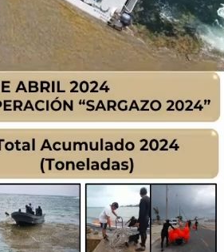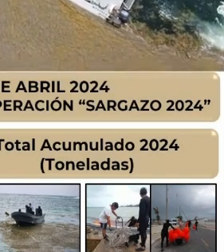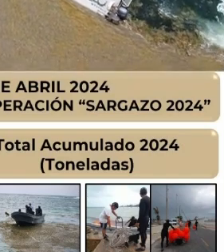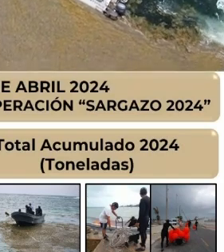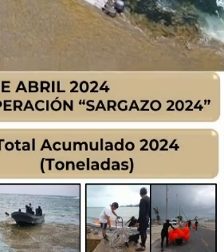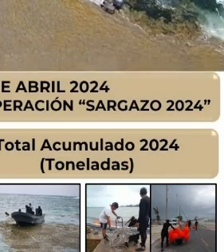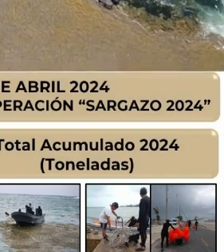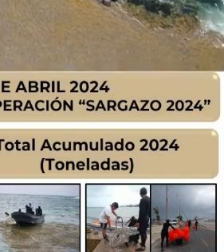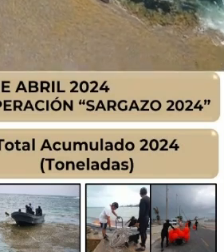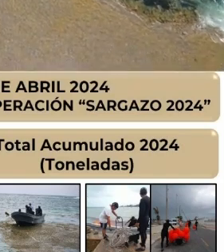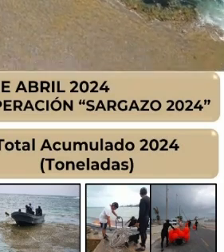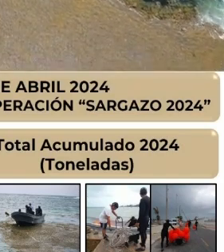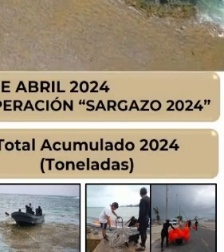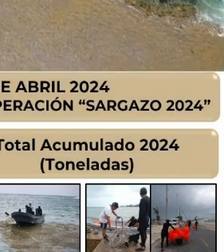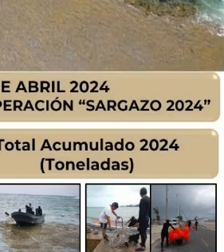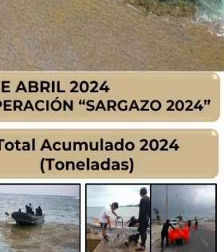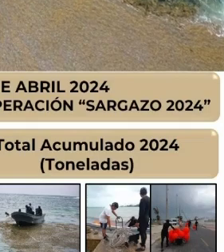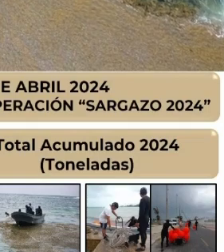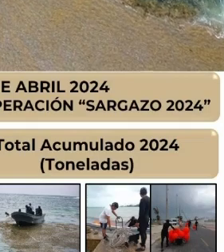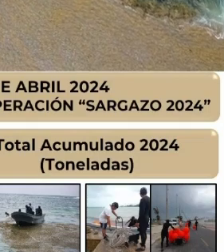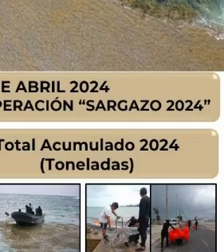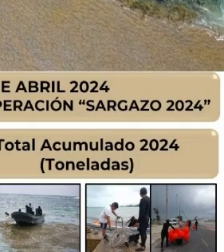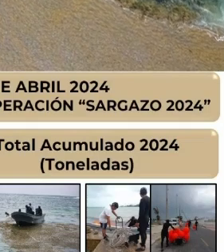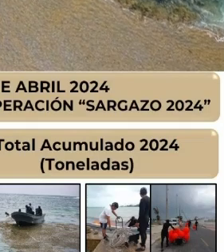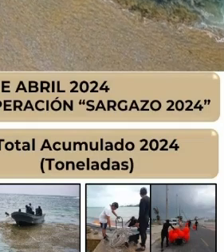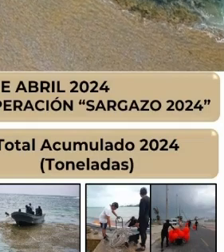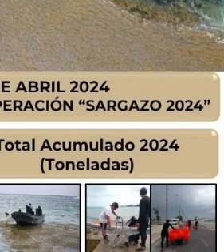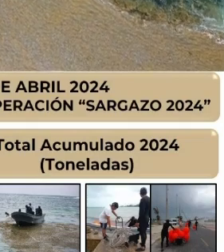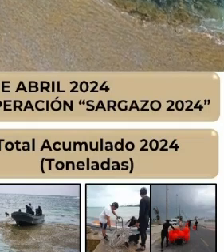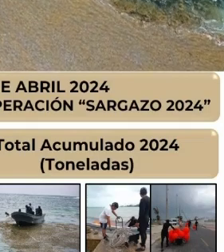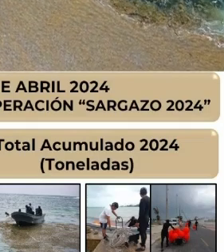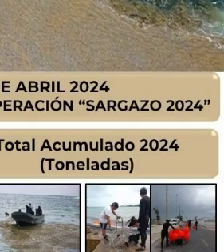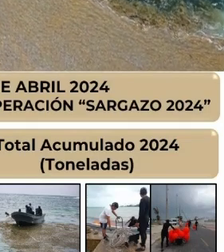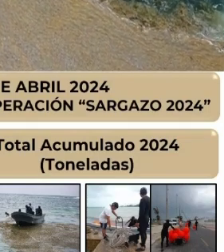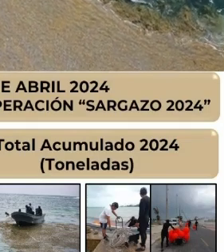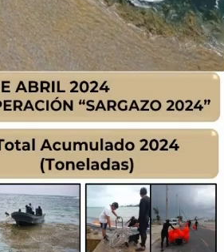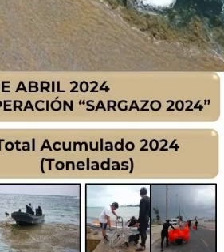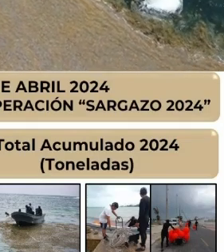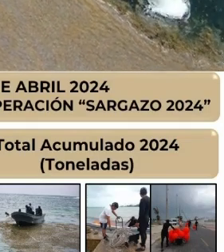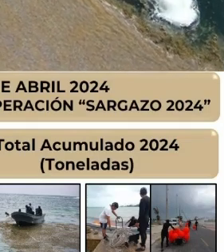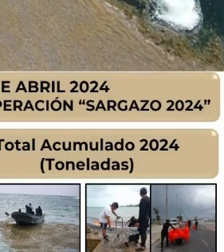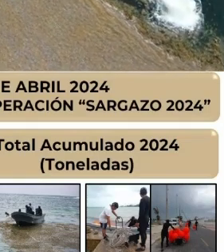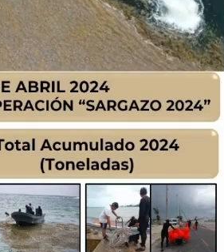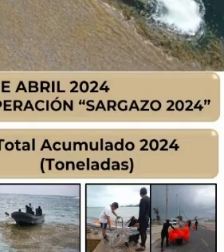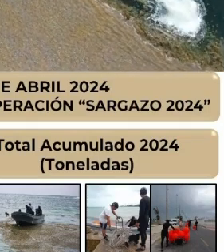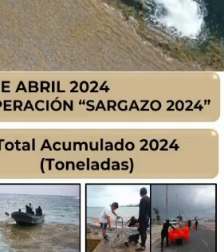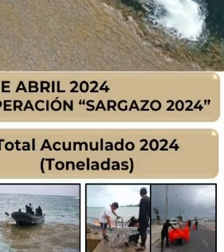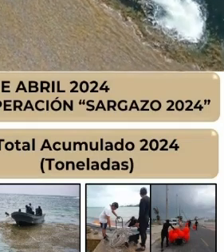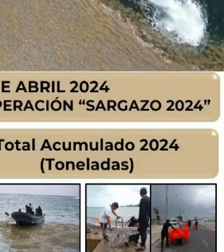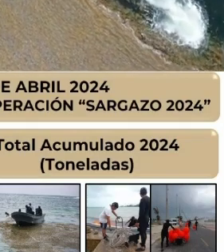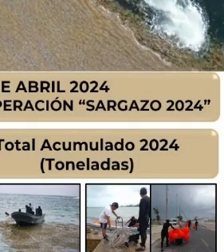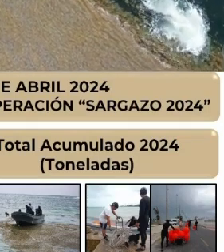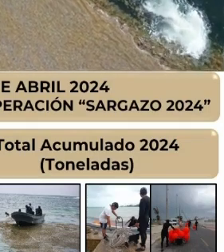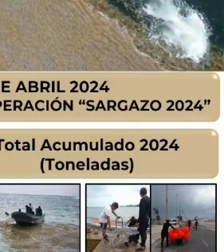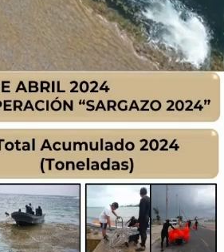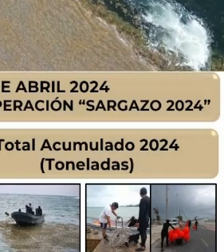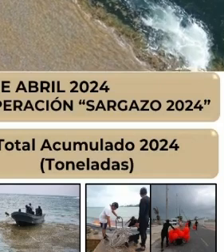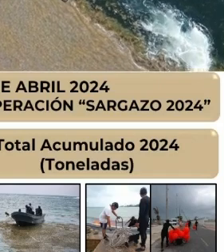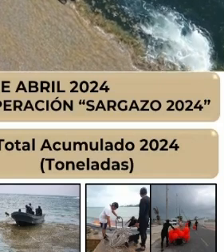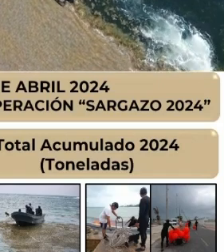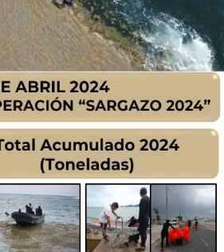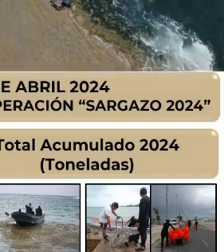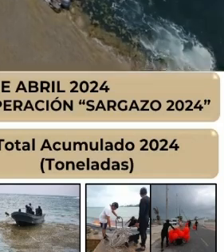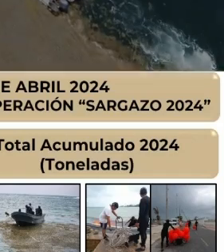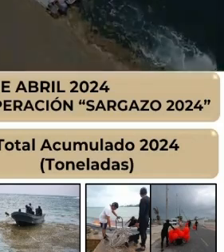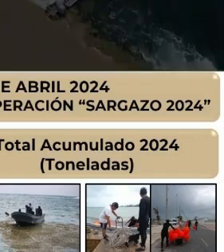menores 22, 11 sargaceras, un buque oceánico sargacero, barreras tenemos 8,600 metros de barrera y